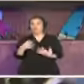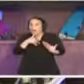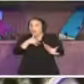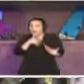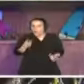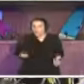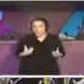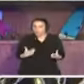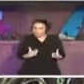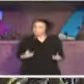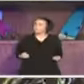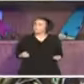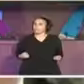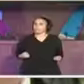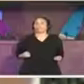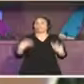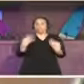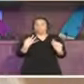gastos, y en el que marcan hasta